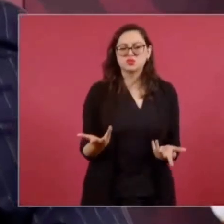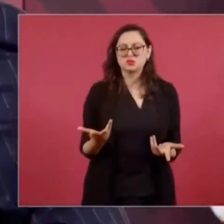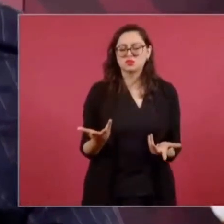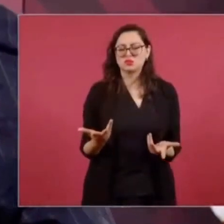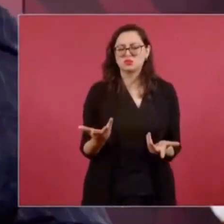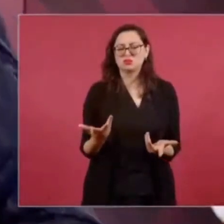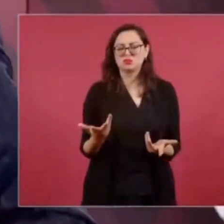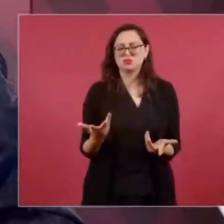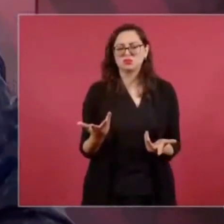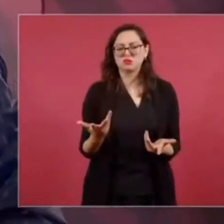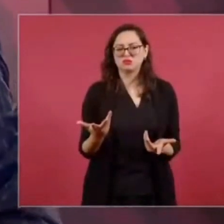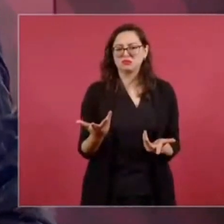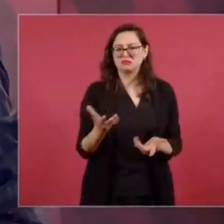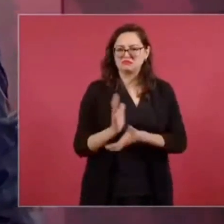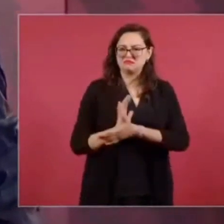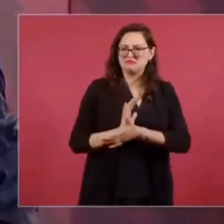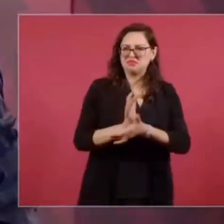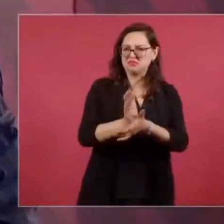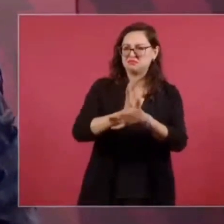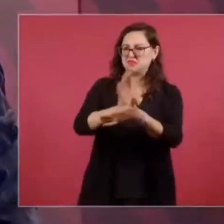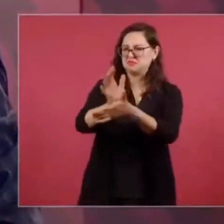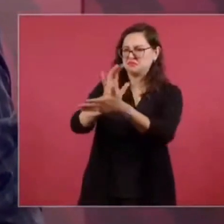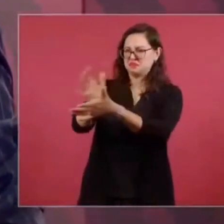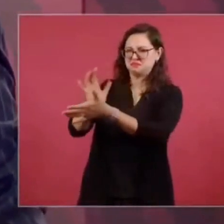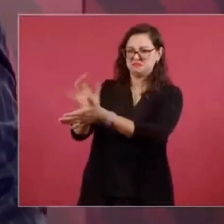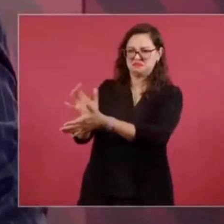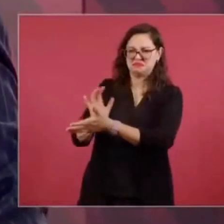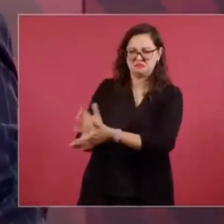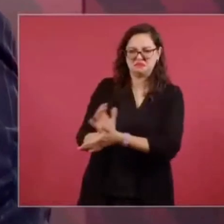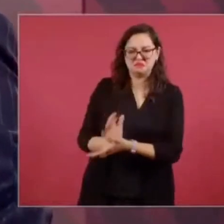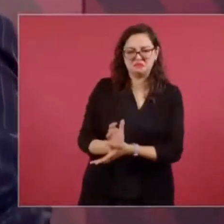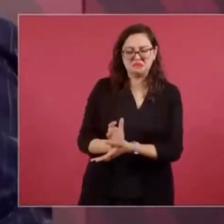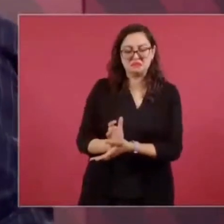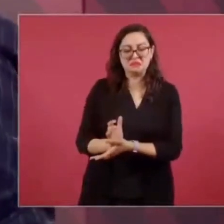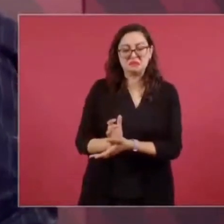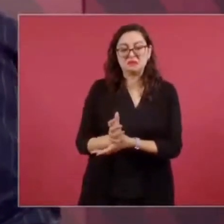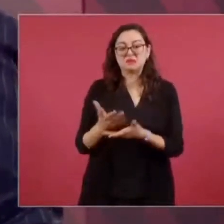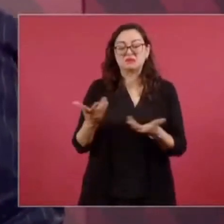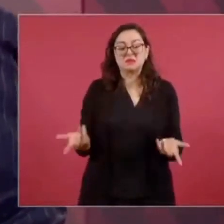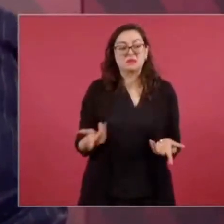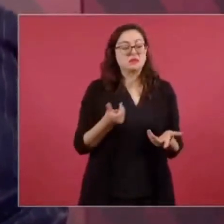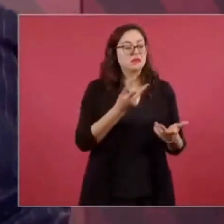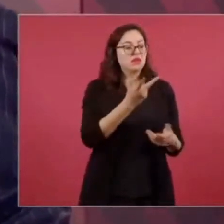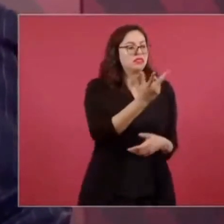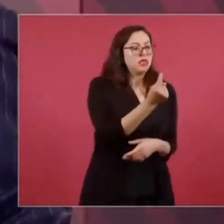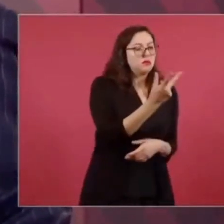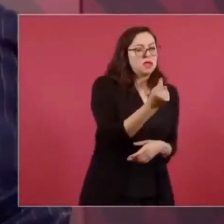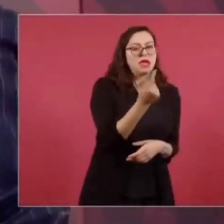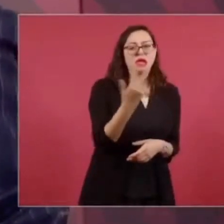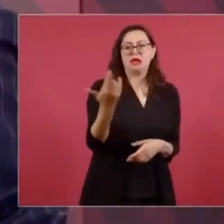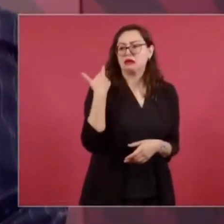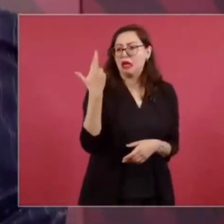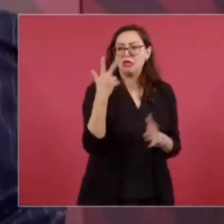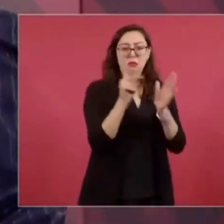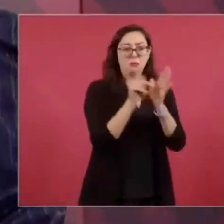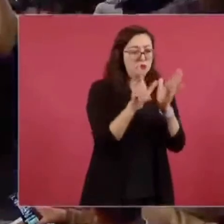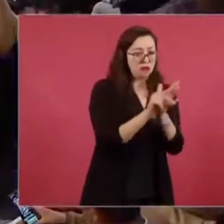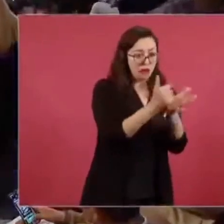y de discriminación al pueblo con el apoyo de los medios de comunicación?